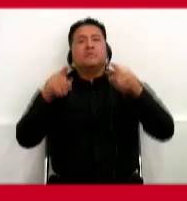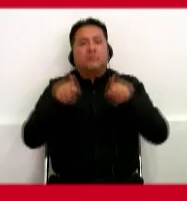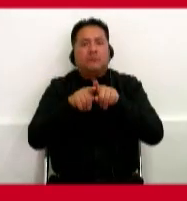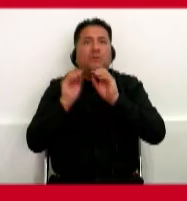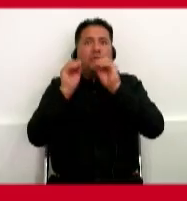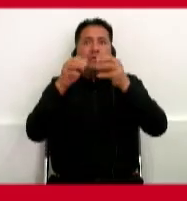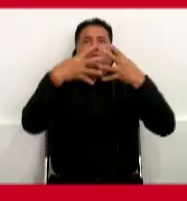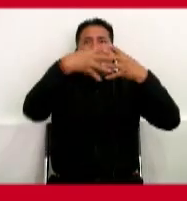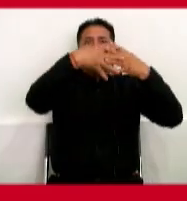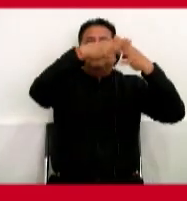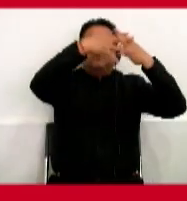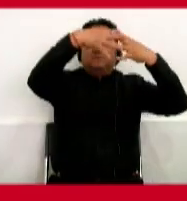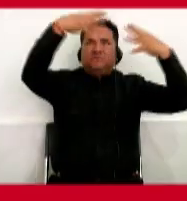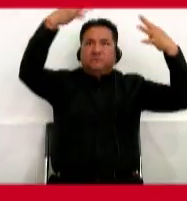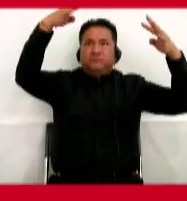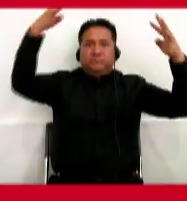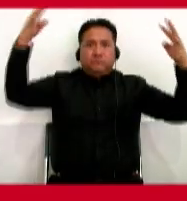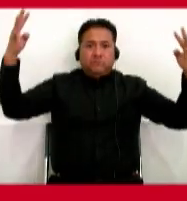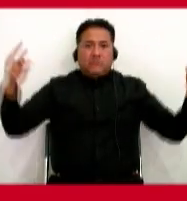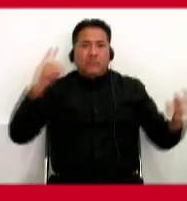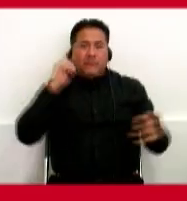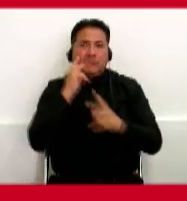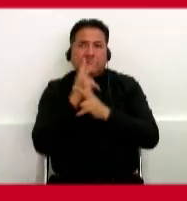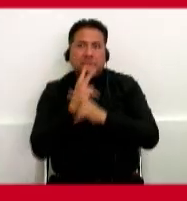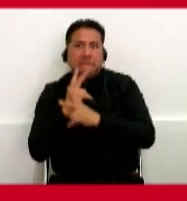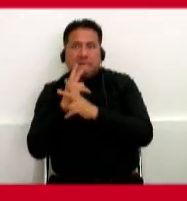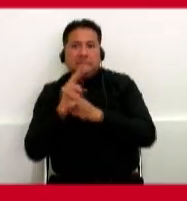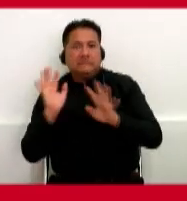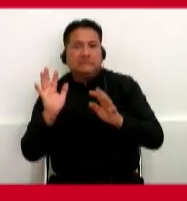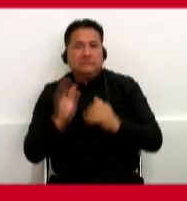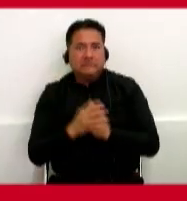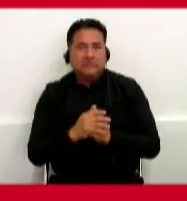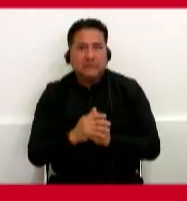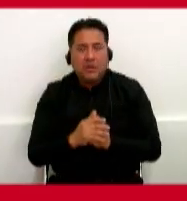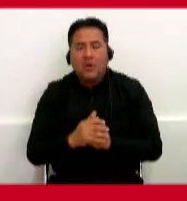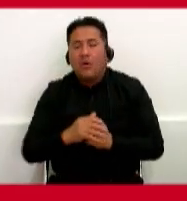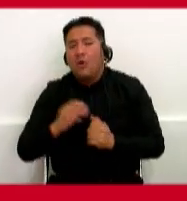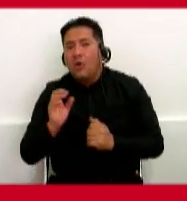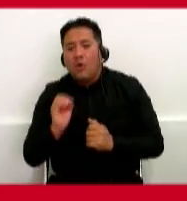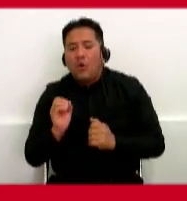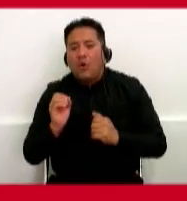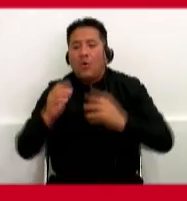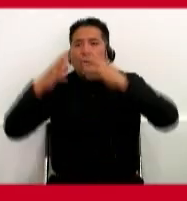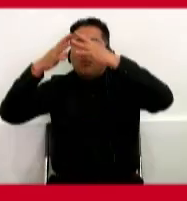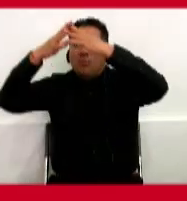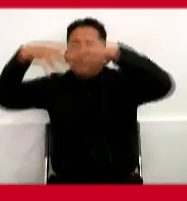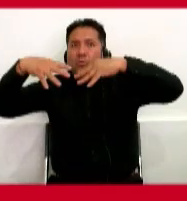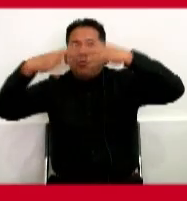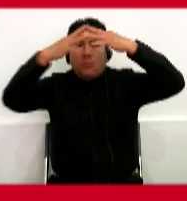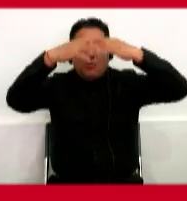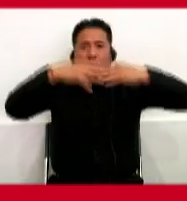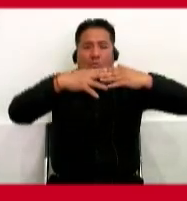superior. El otro riesgo era el colapso que podríamos generar en las galerías de